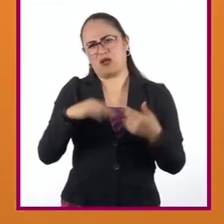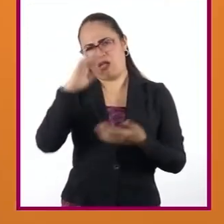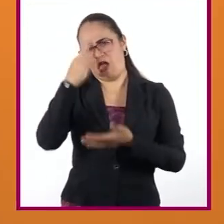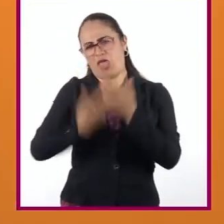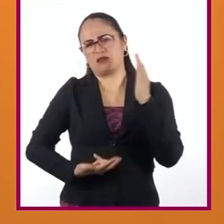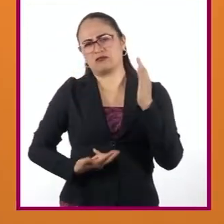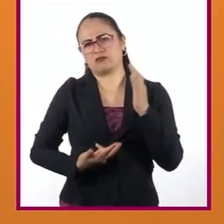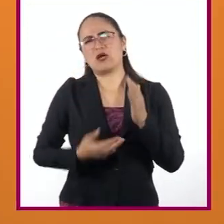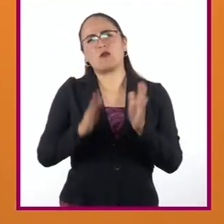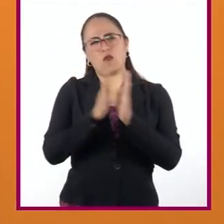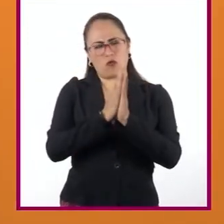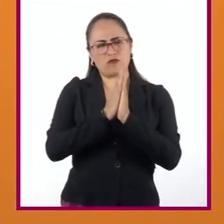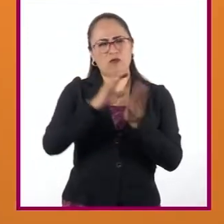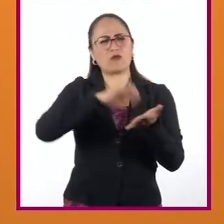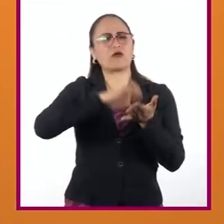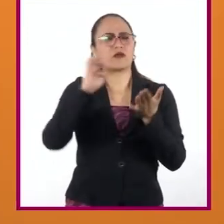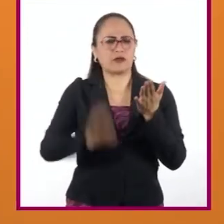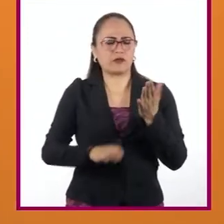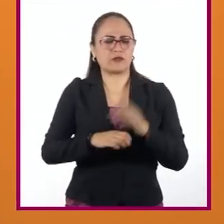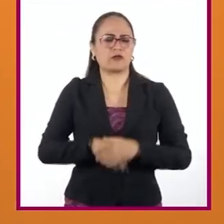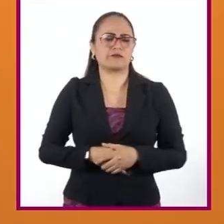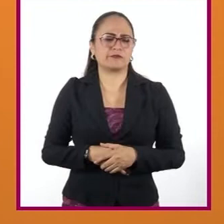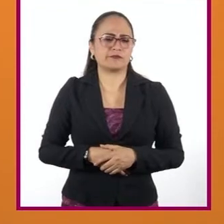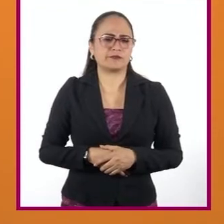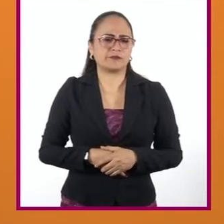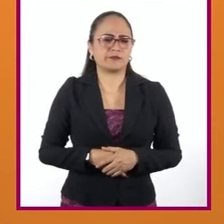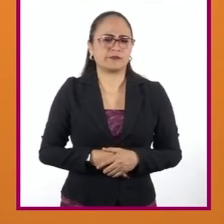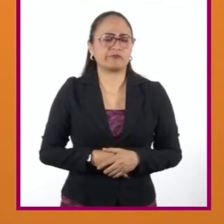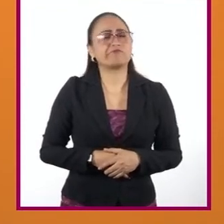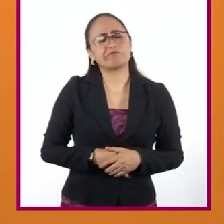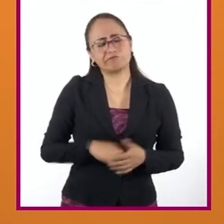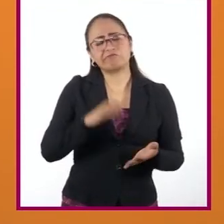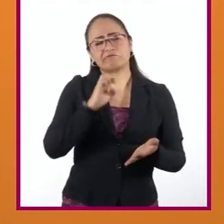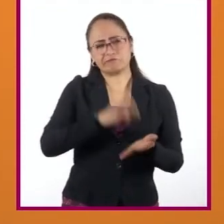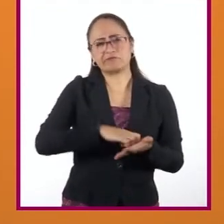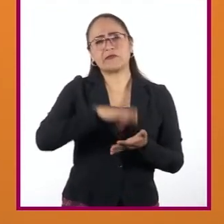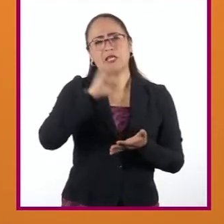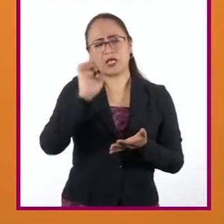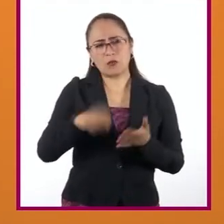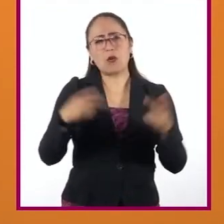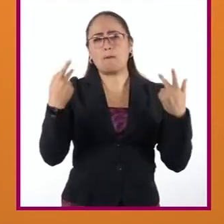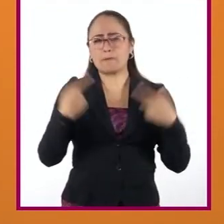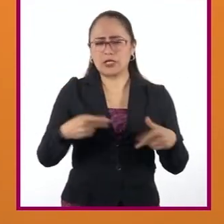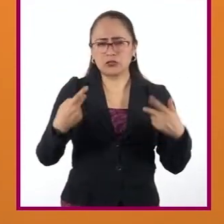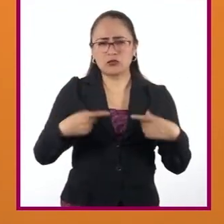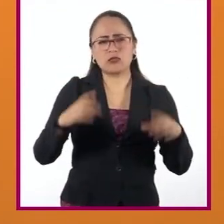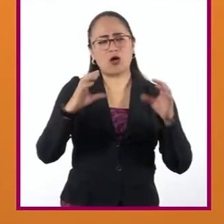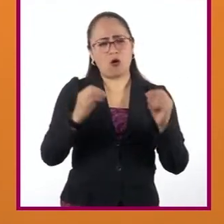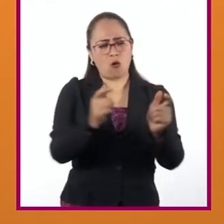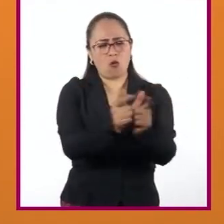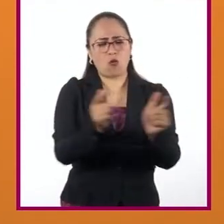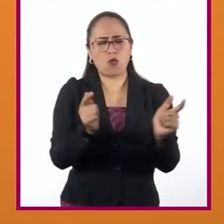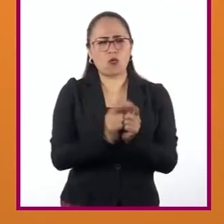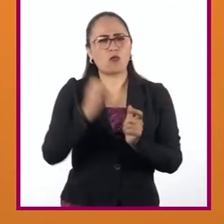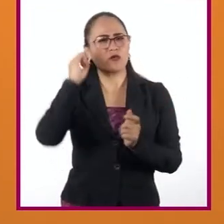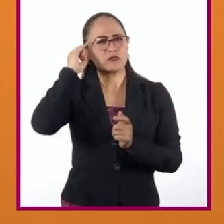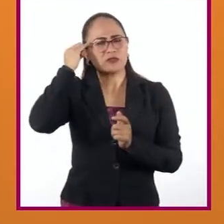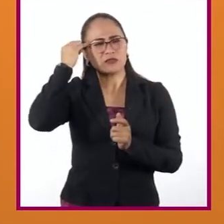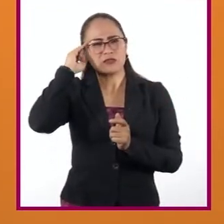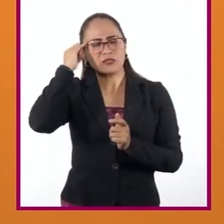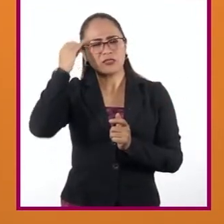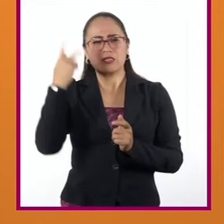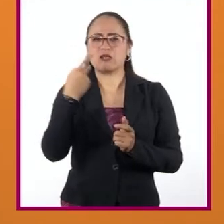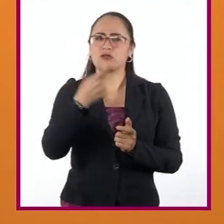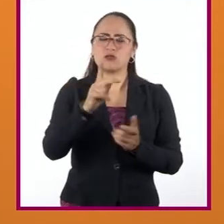esto? Con gusto, Alejandra. Puede ser el caso de personas o pueblos indígenas que defienden sus derechos